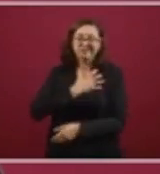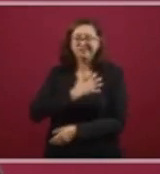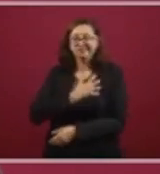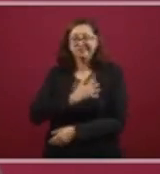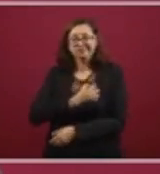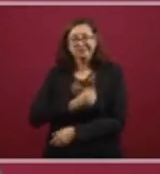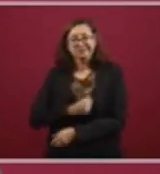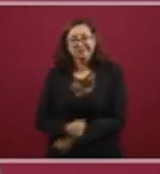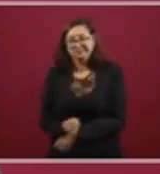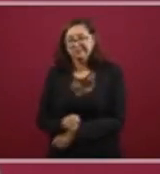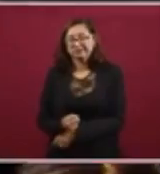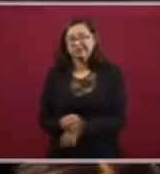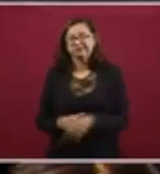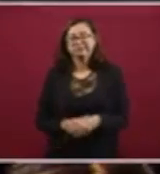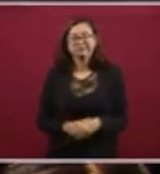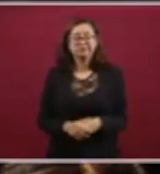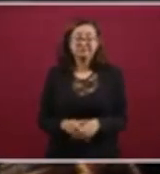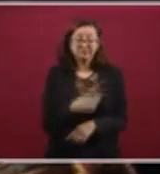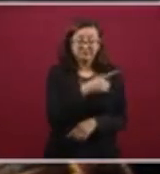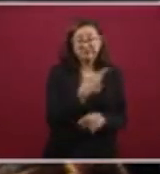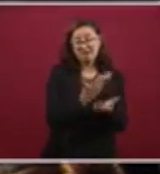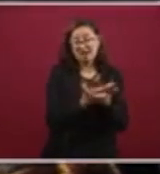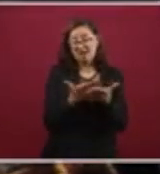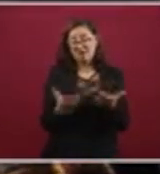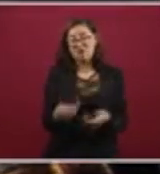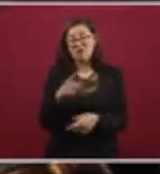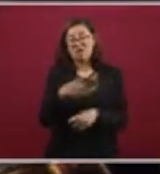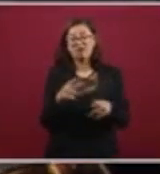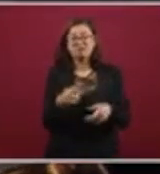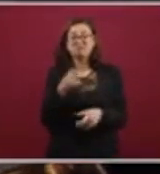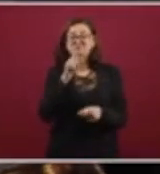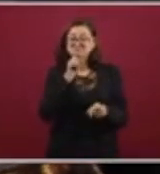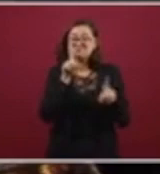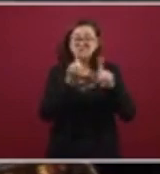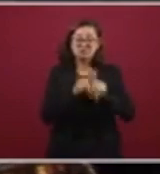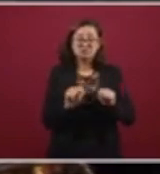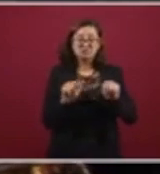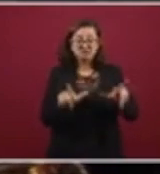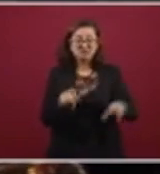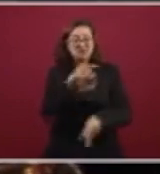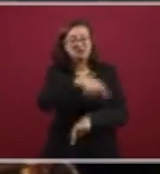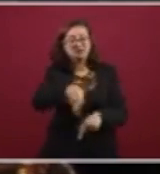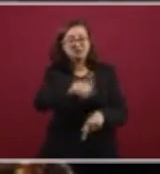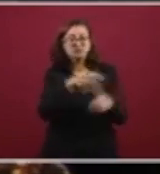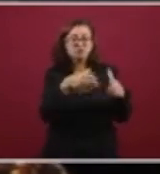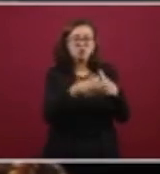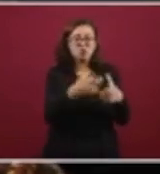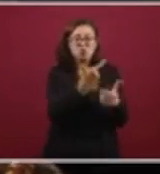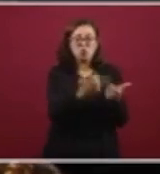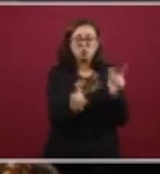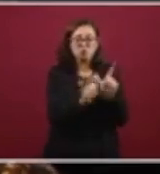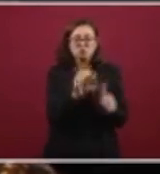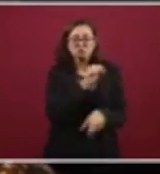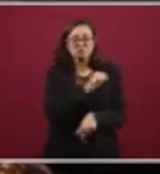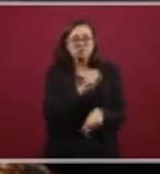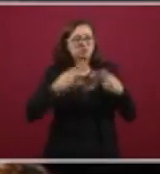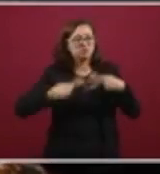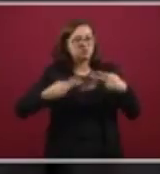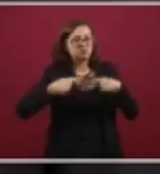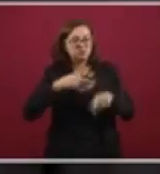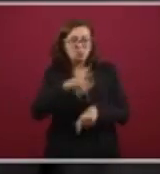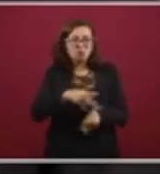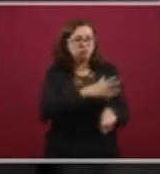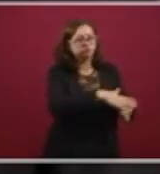que debemos de combatir, sobre todo llamando a la